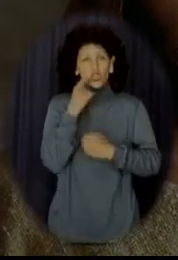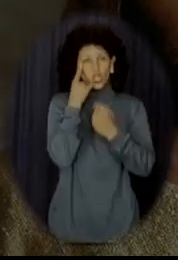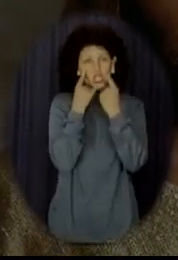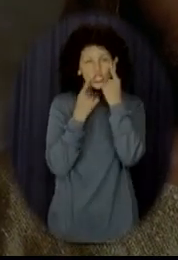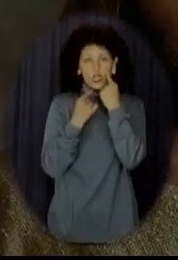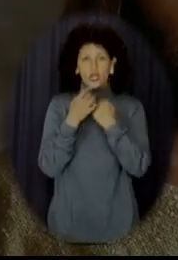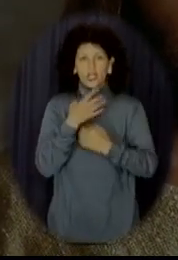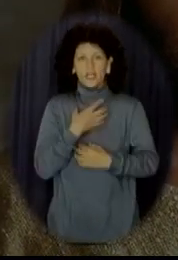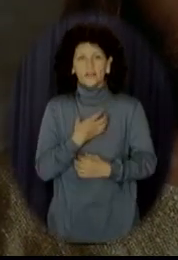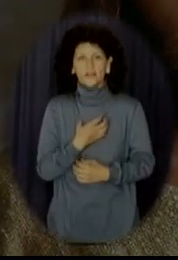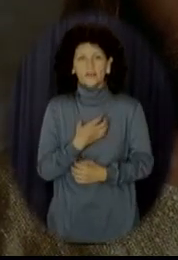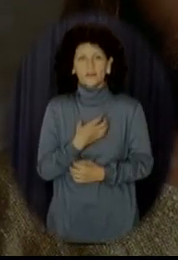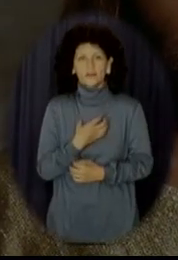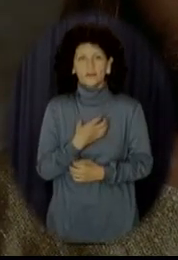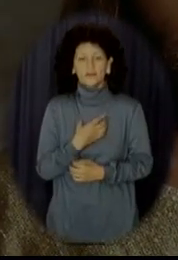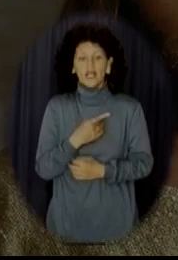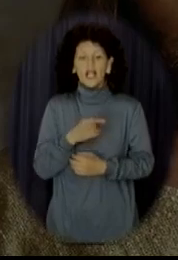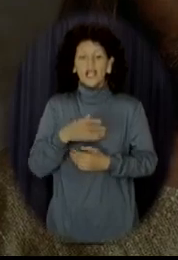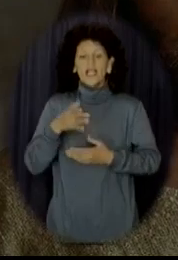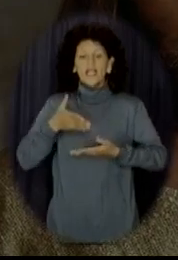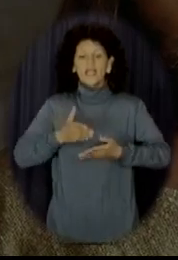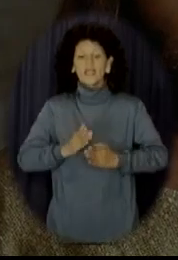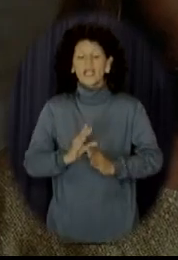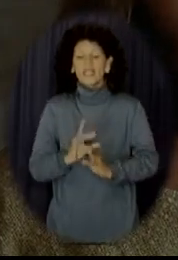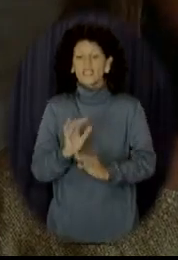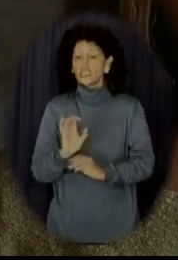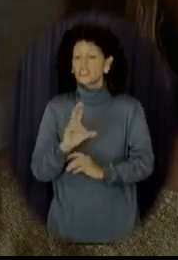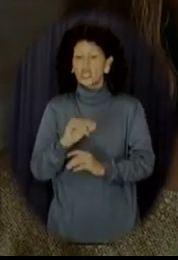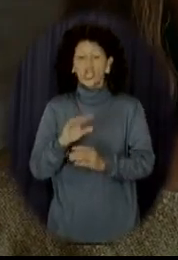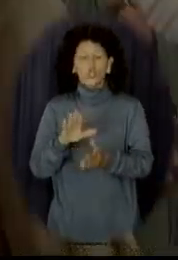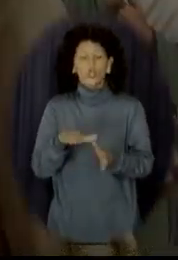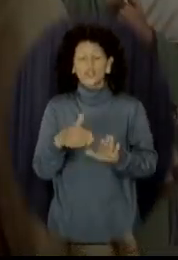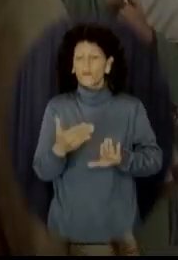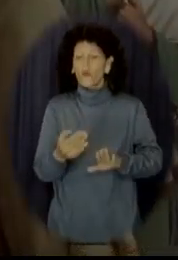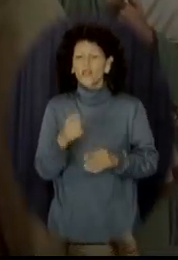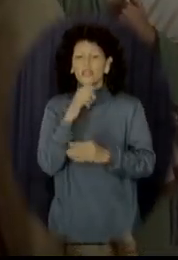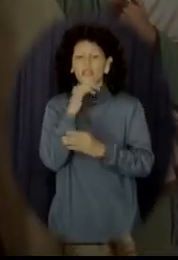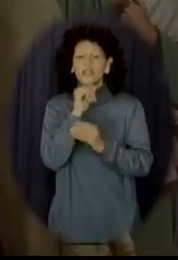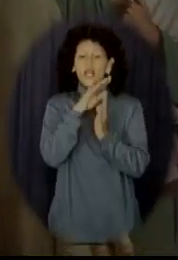No deben llorar. No está muerta, solo duerme.